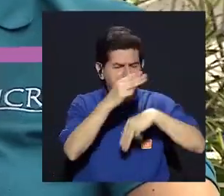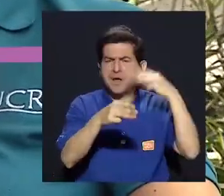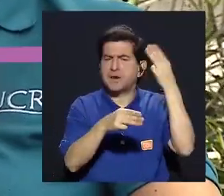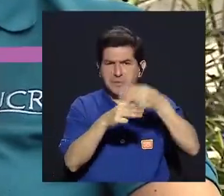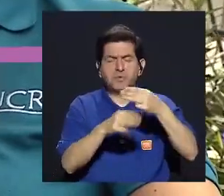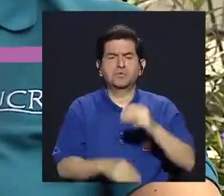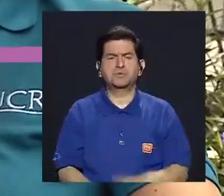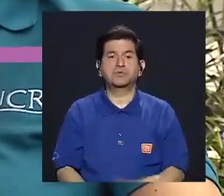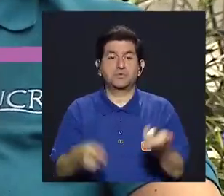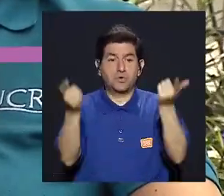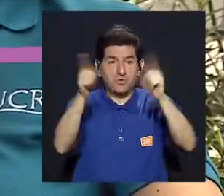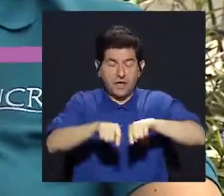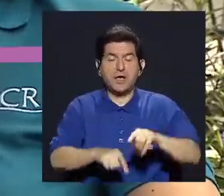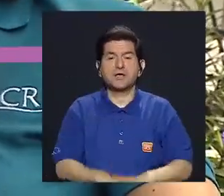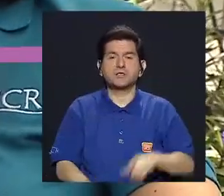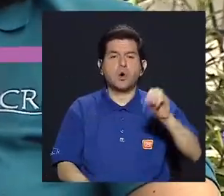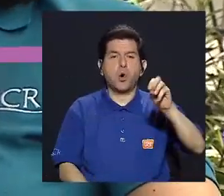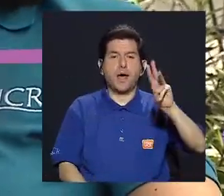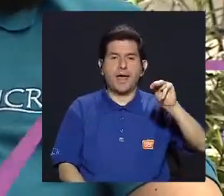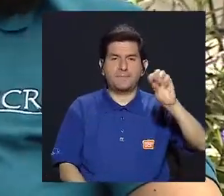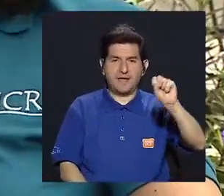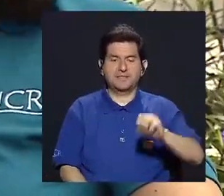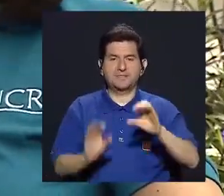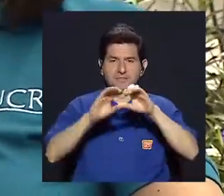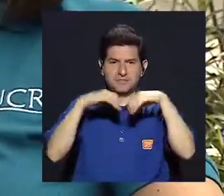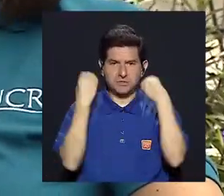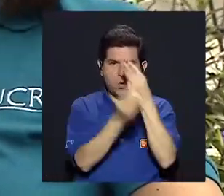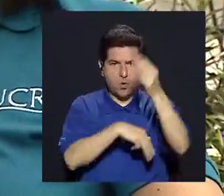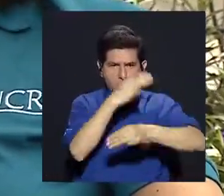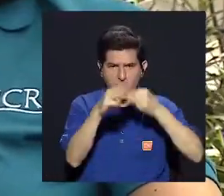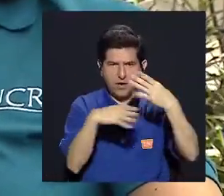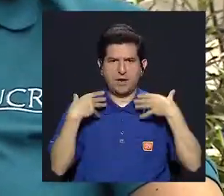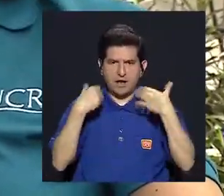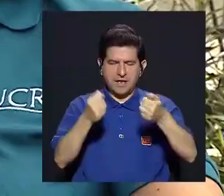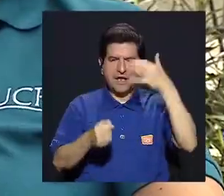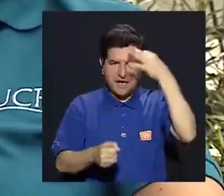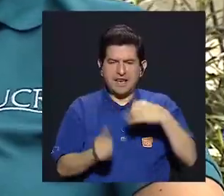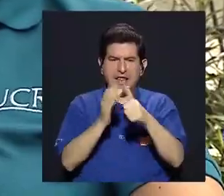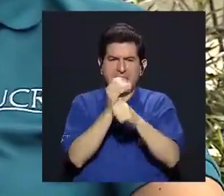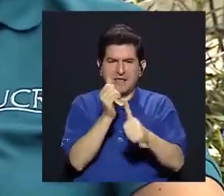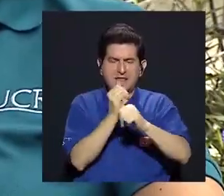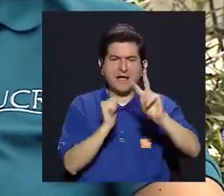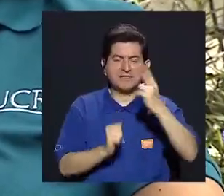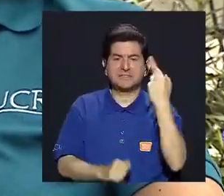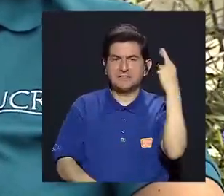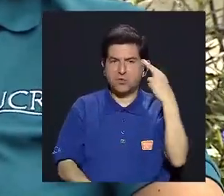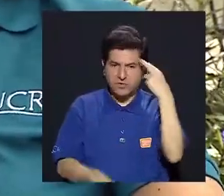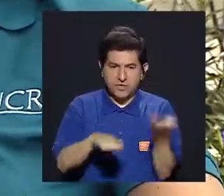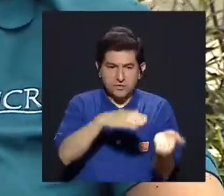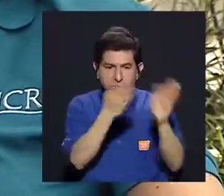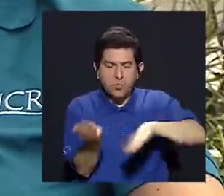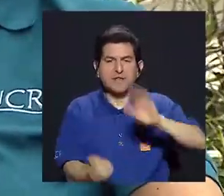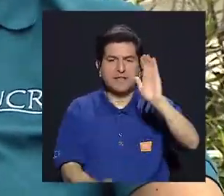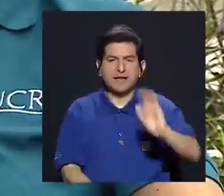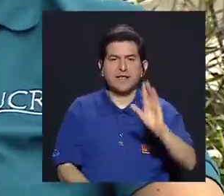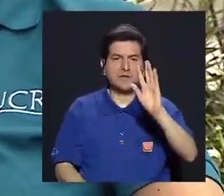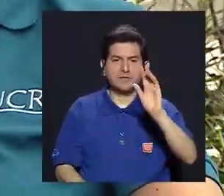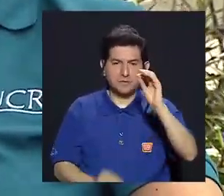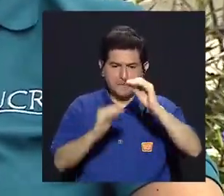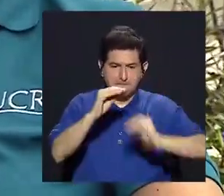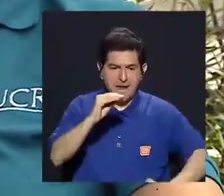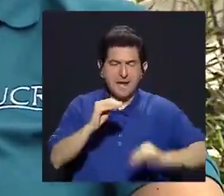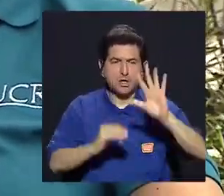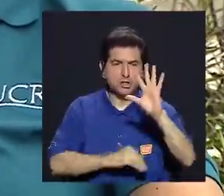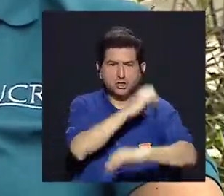mundial de hecho la organización mundial de la salud estima que de diarrea es la segunda causa de muerte en niños menores de